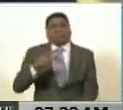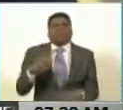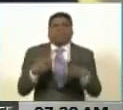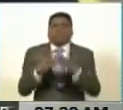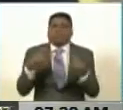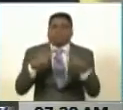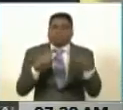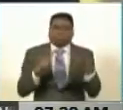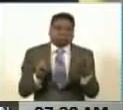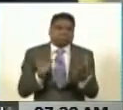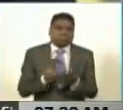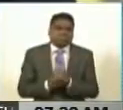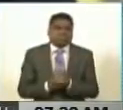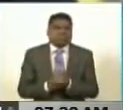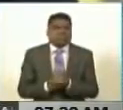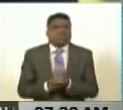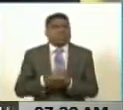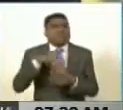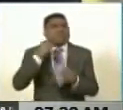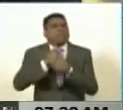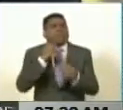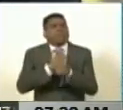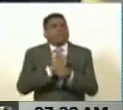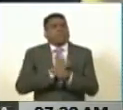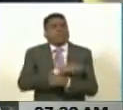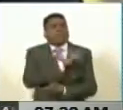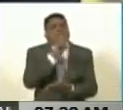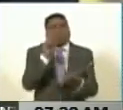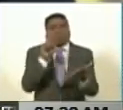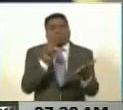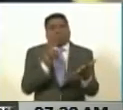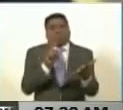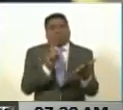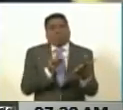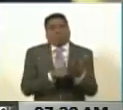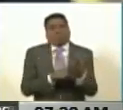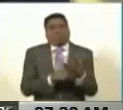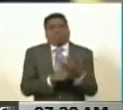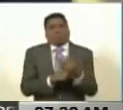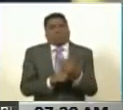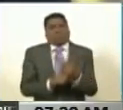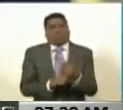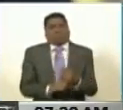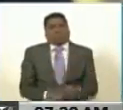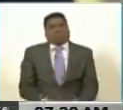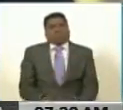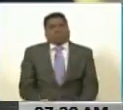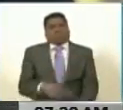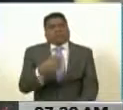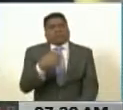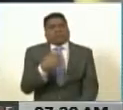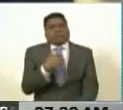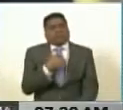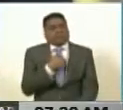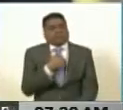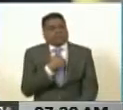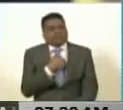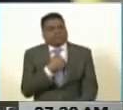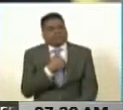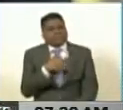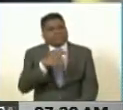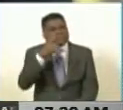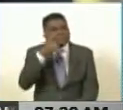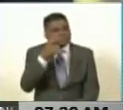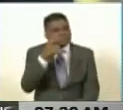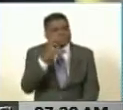legales, instrumentos para trabajar a nivel incluso de algo que para mí ha sido innovador en la Defensoría, como es el